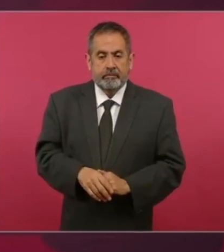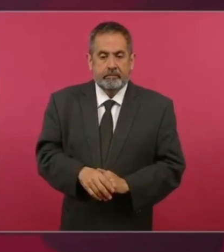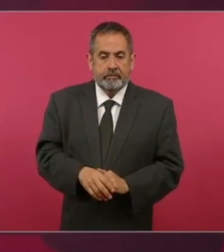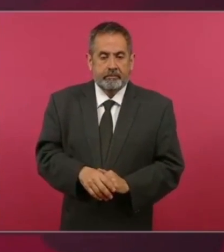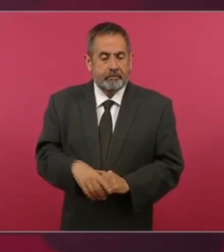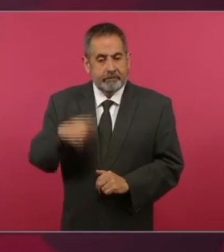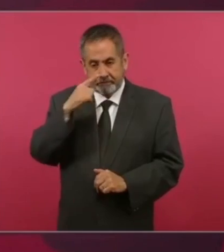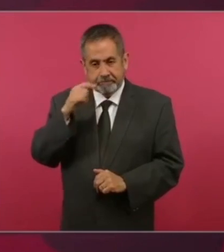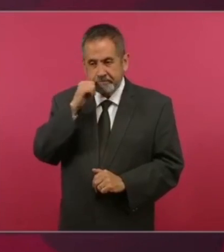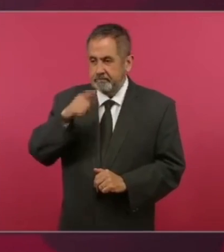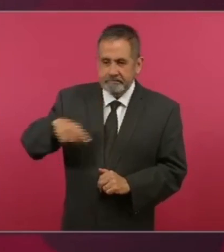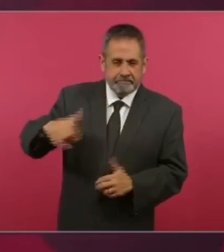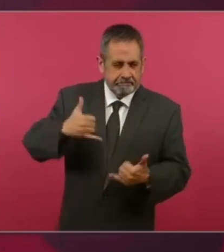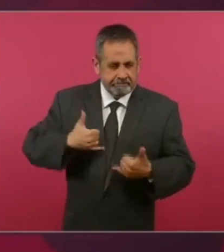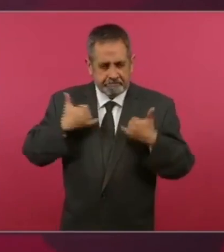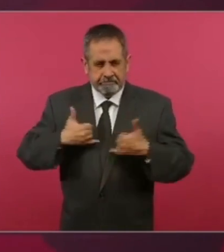siempre son